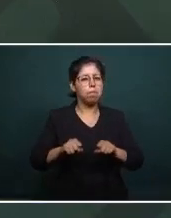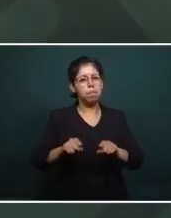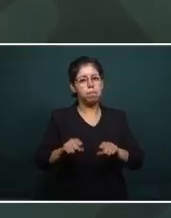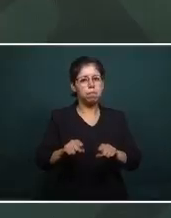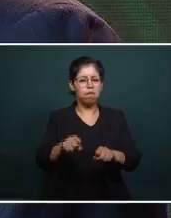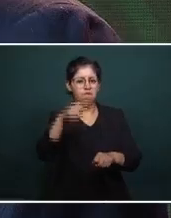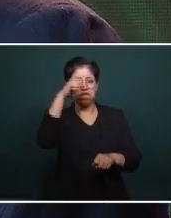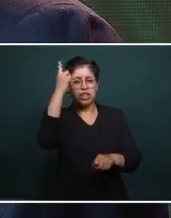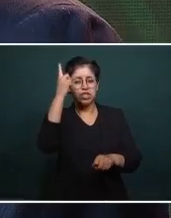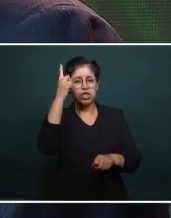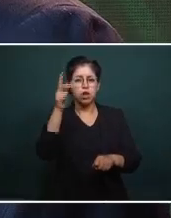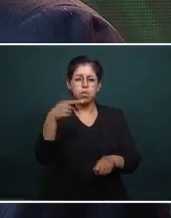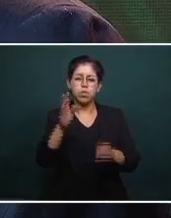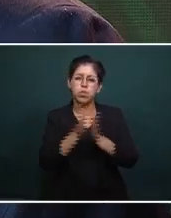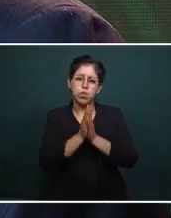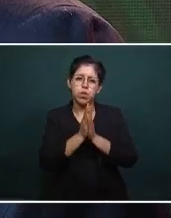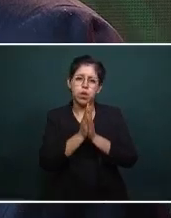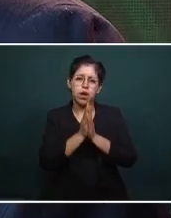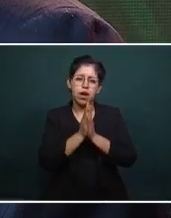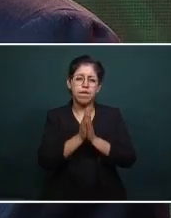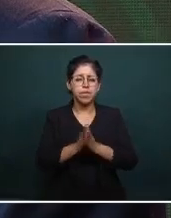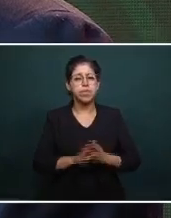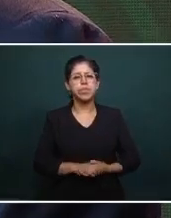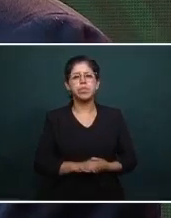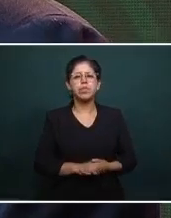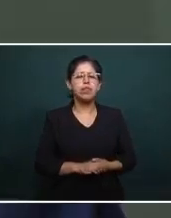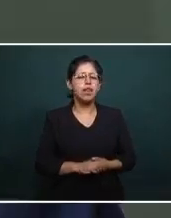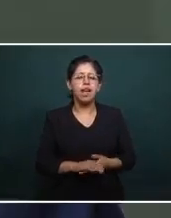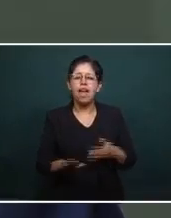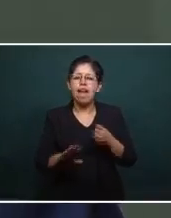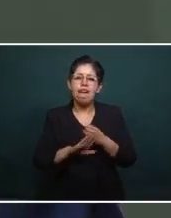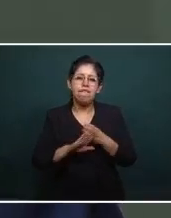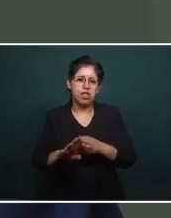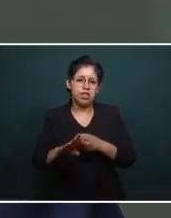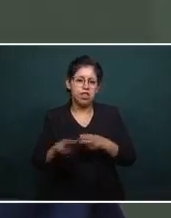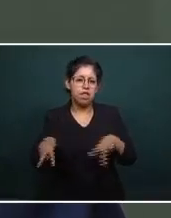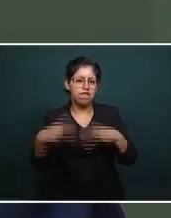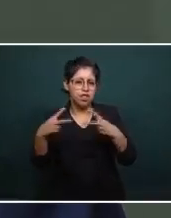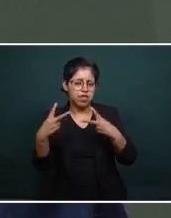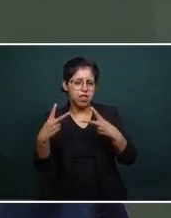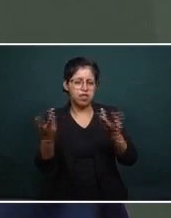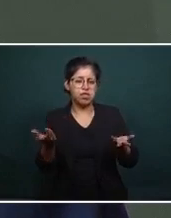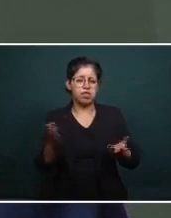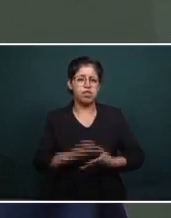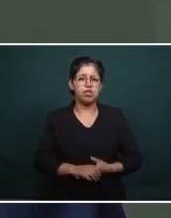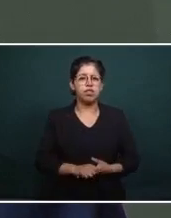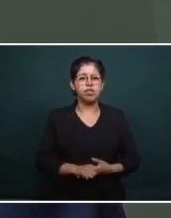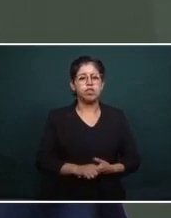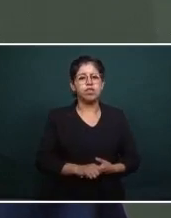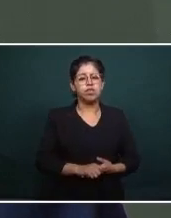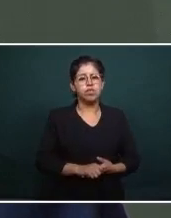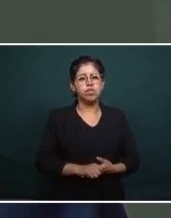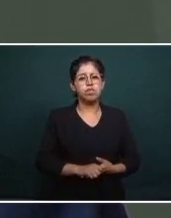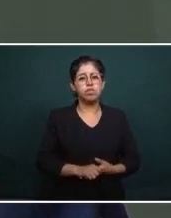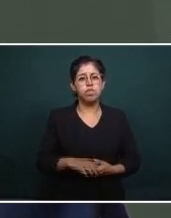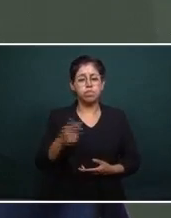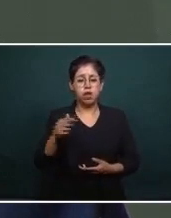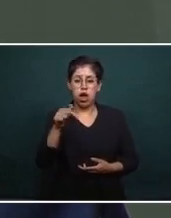control. Eso no pasa en nuestro